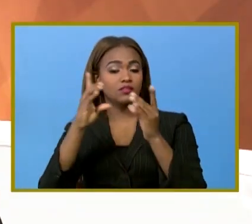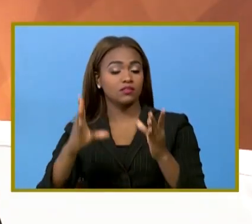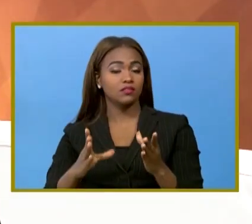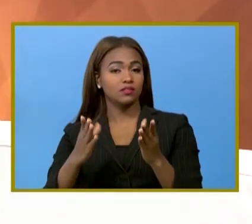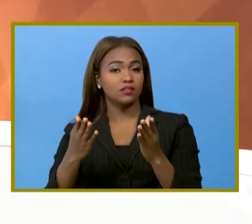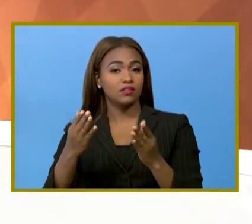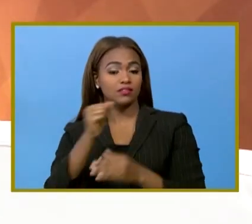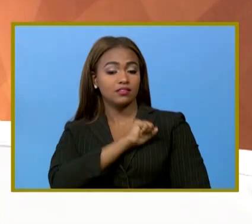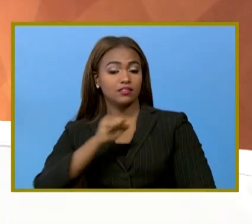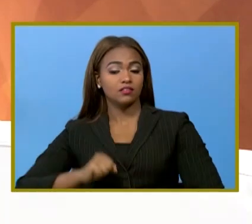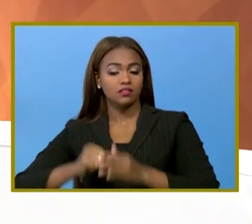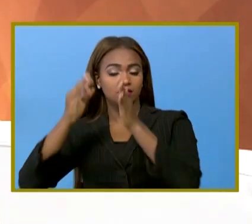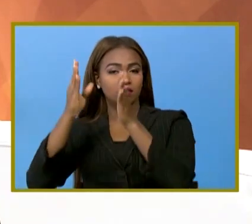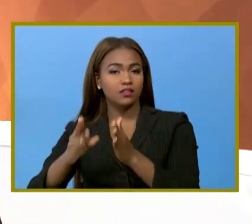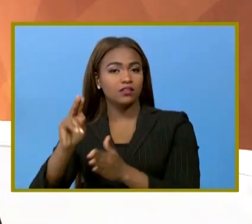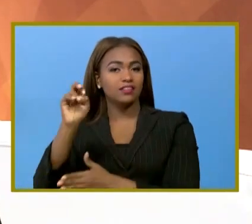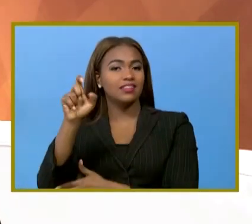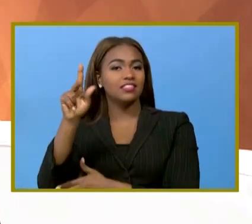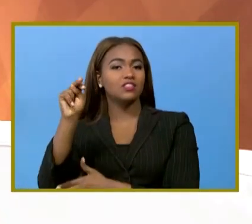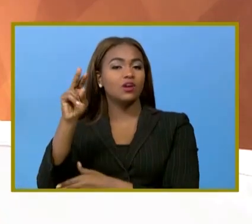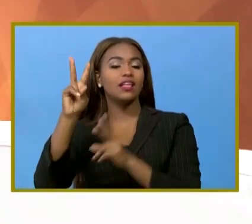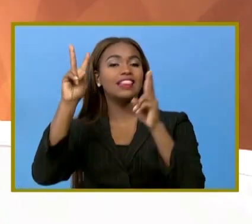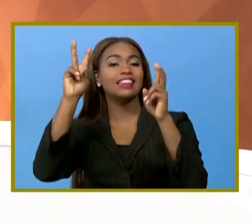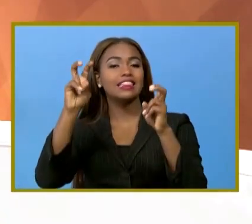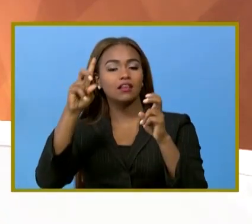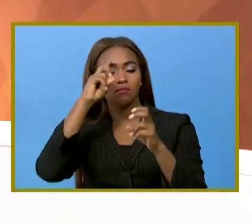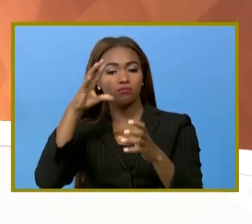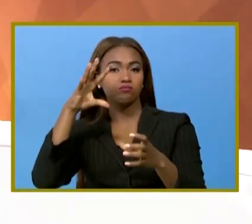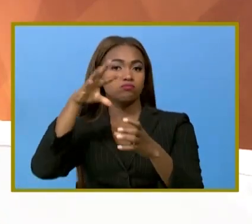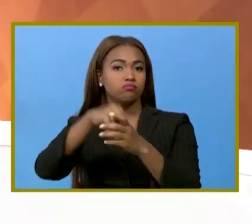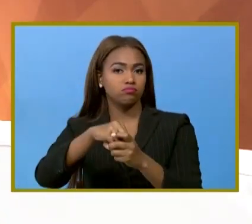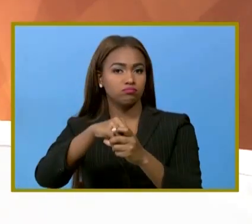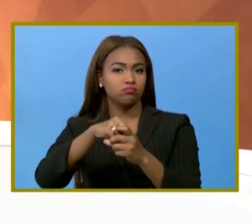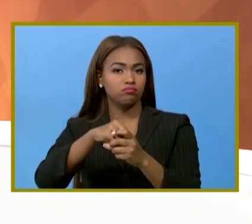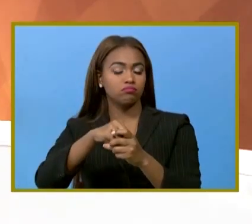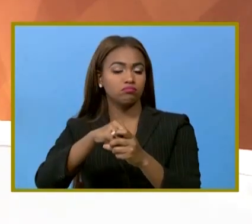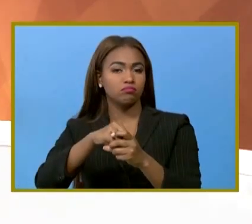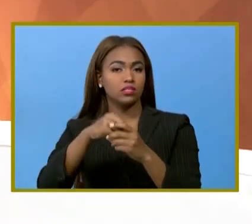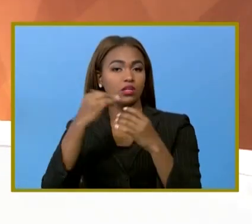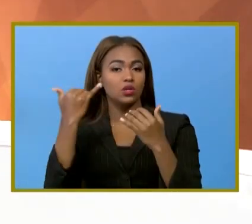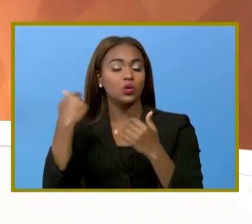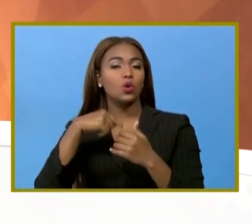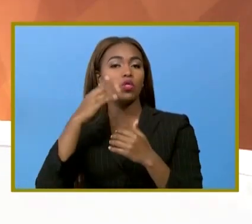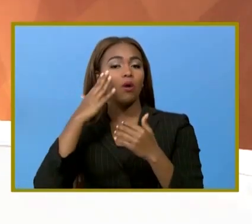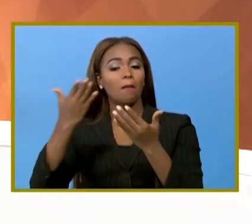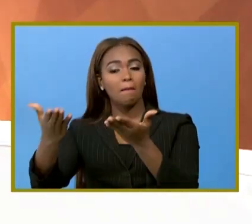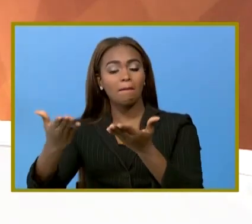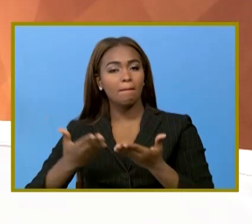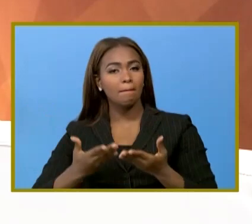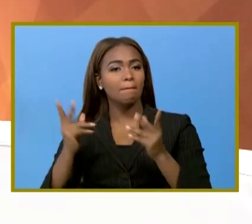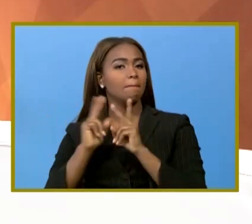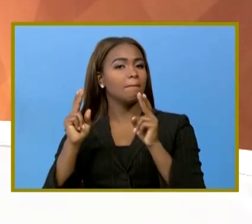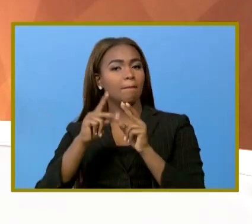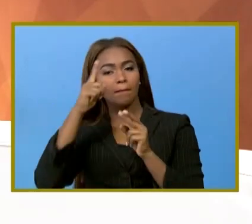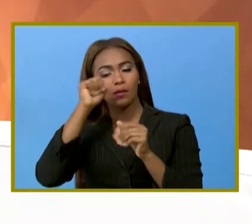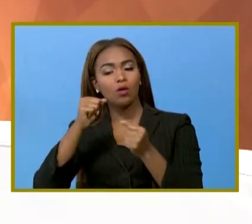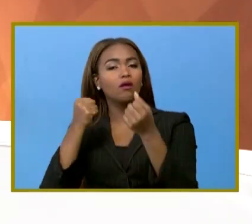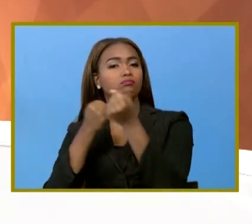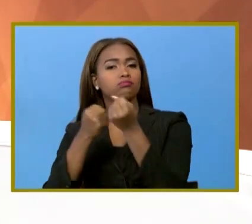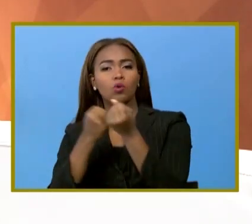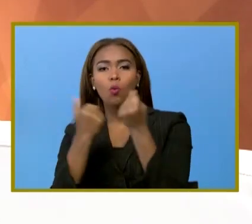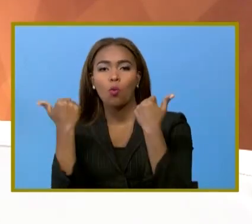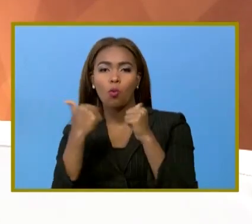el señor Nelson Marte, el tema de la inclusión. Estamos a las órdenes, estamos para servirles,